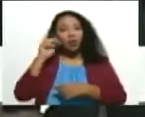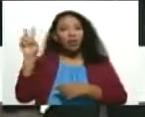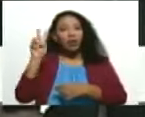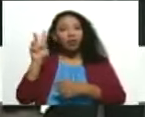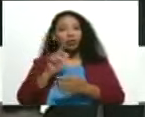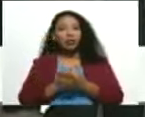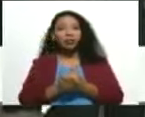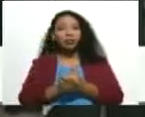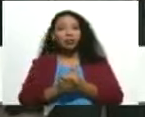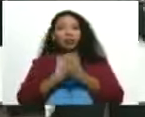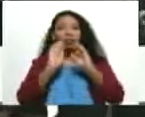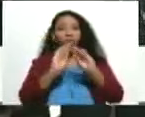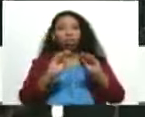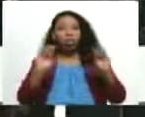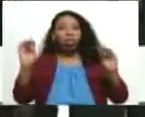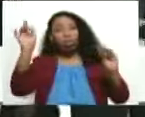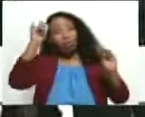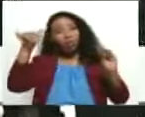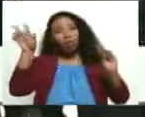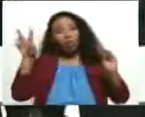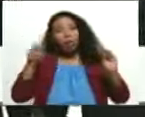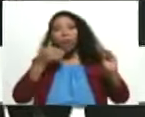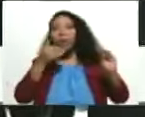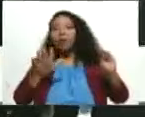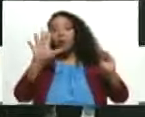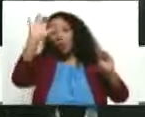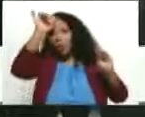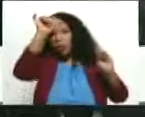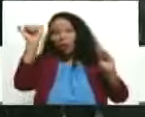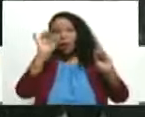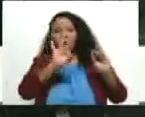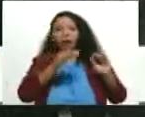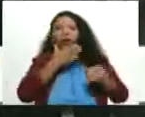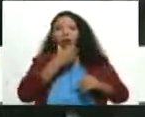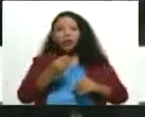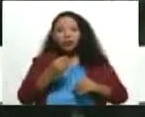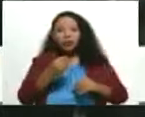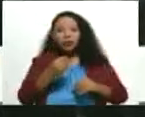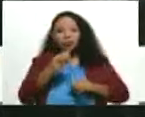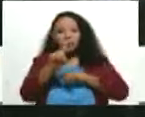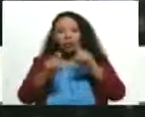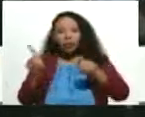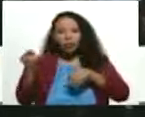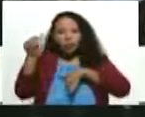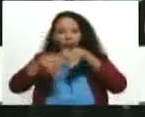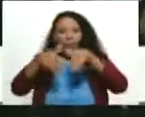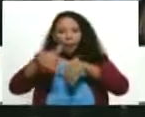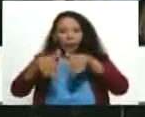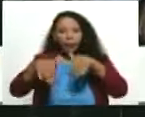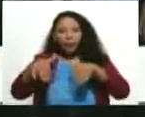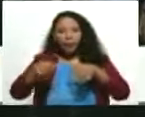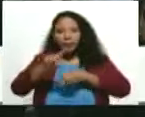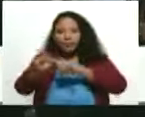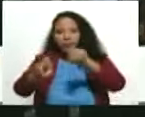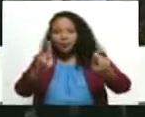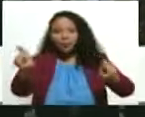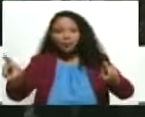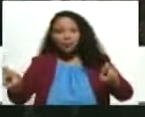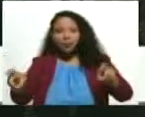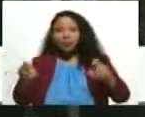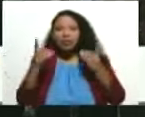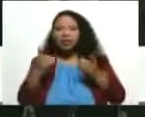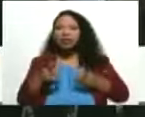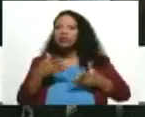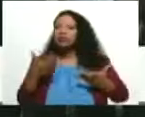Venezuela, convocando al pueblo venezolano para el próximo domingo 3 de diciembre a este referéndum consultivo para decidir